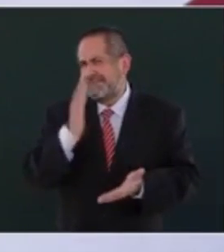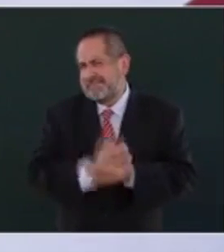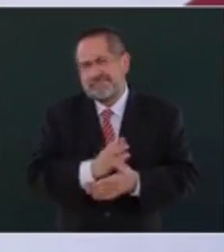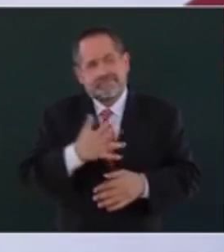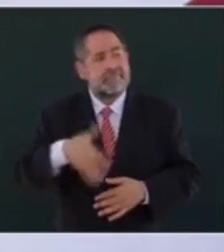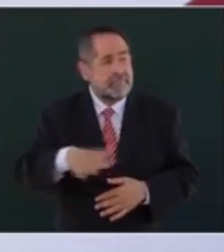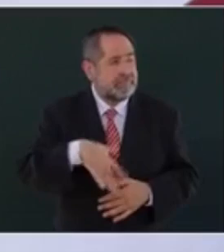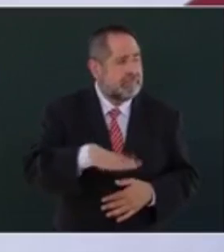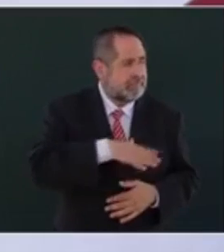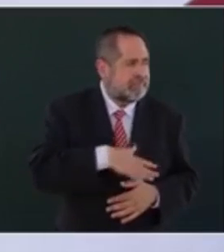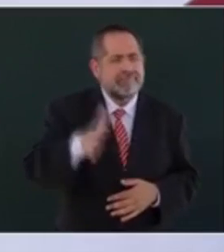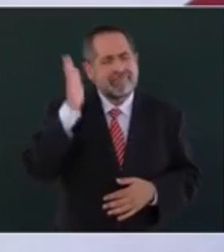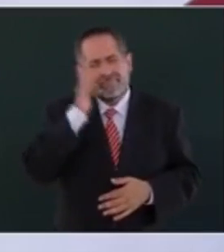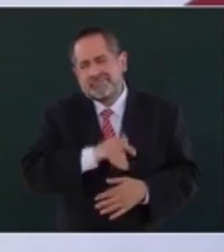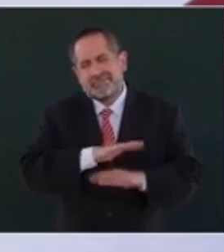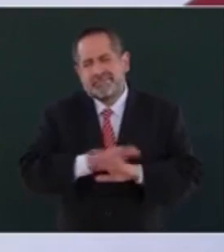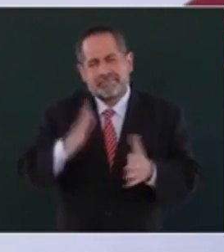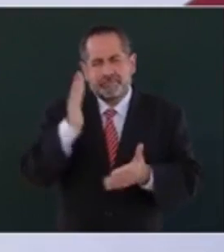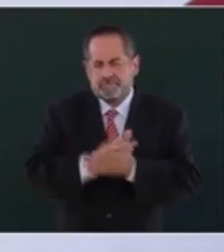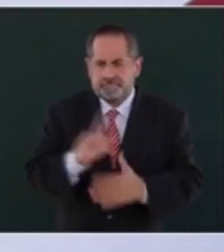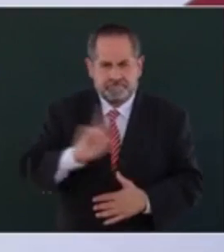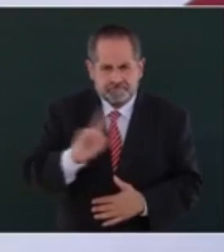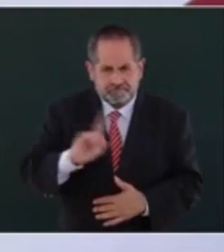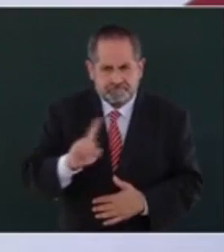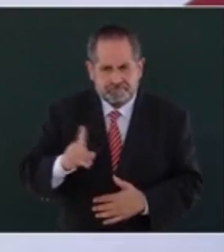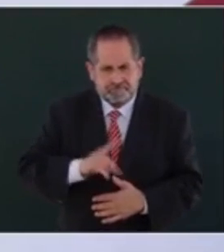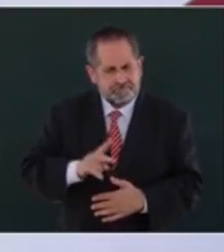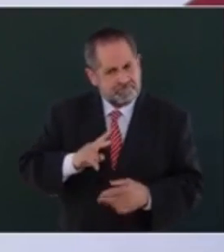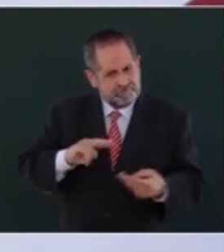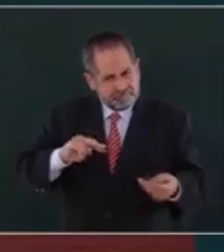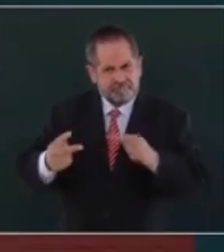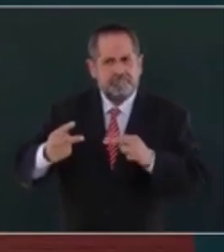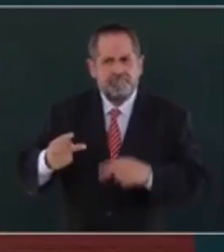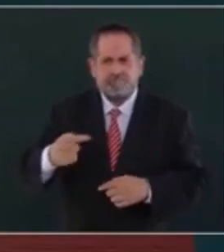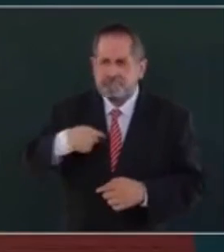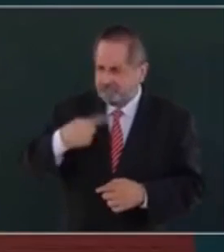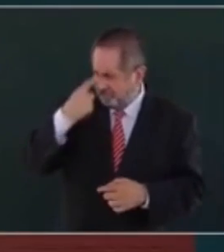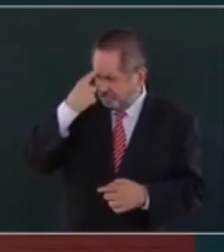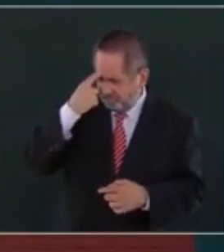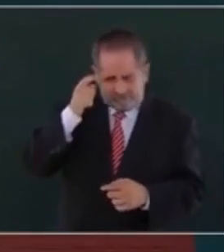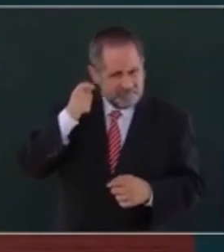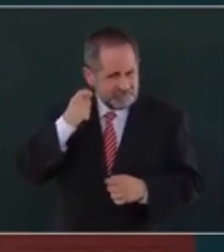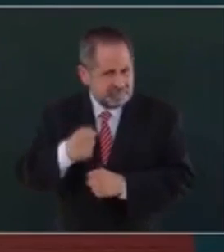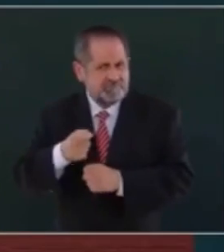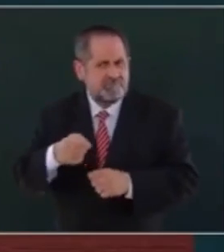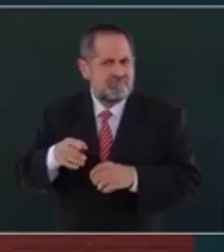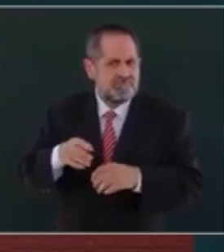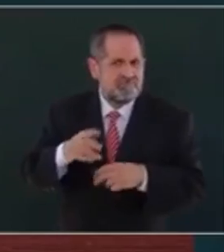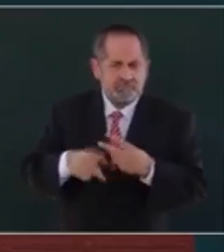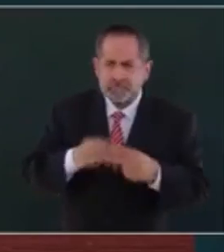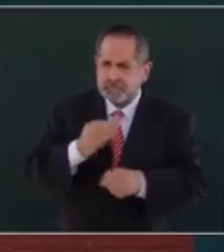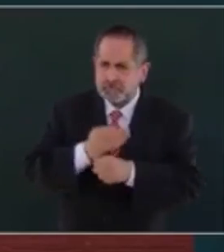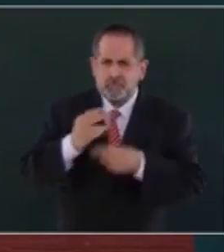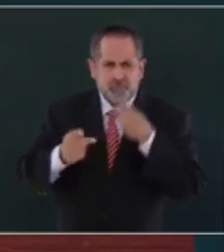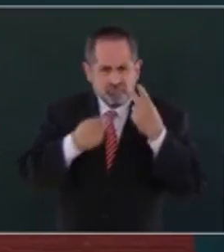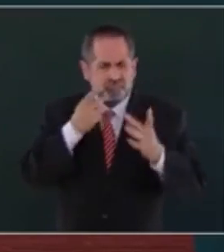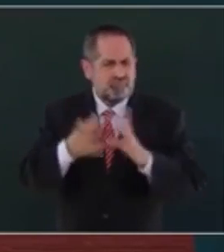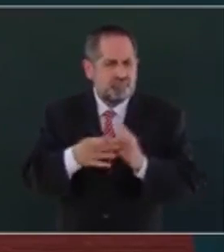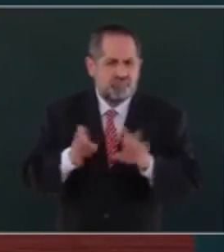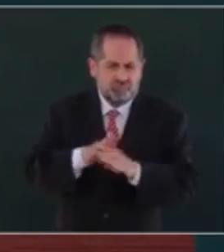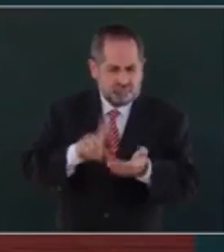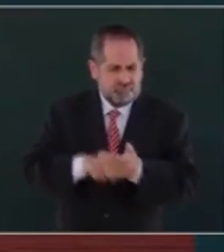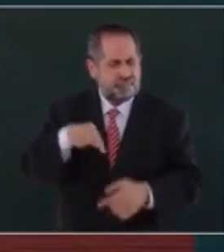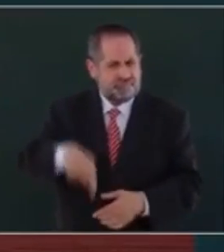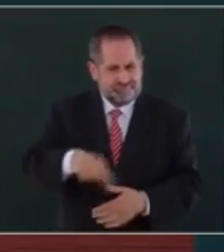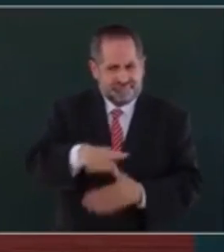jóvenes desaparecidos. Por el contrario, el hablar de este caso